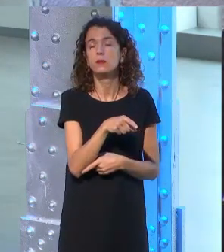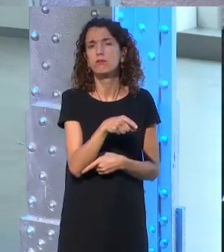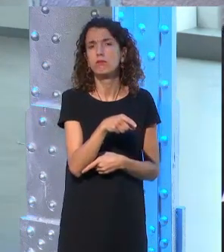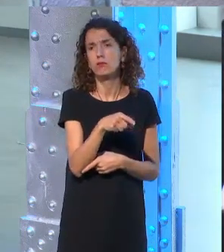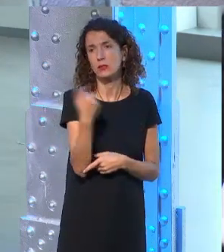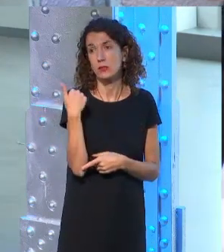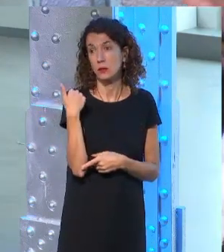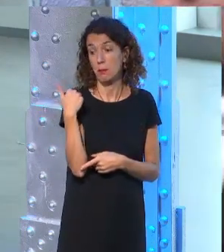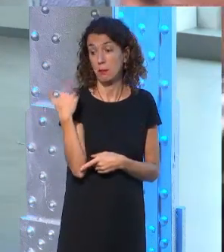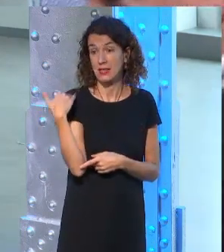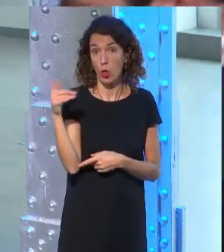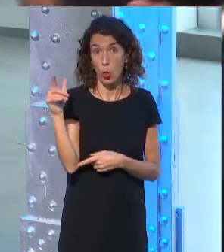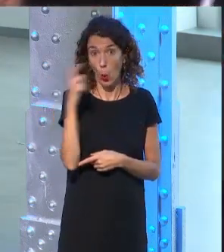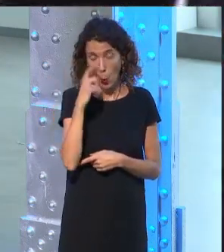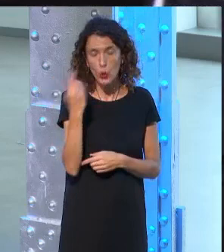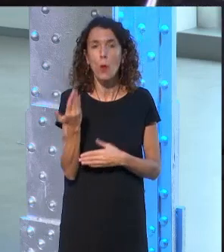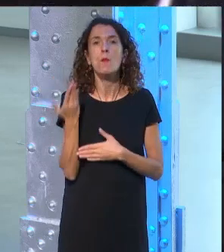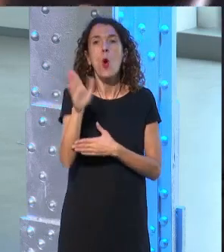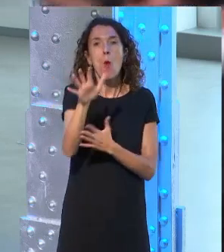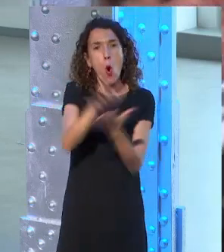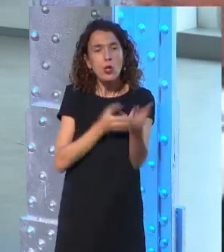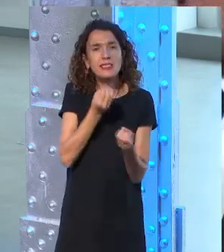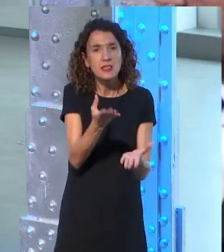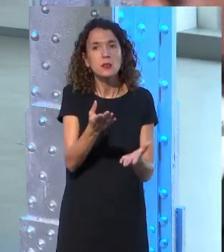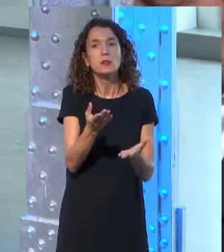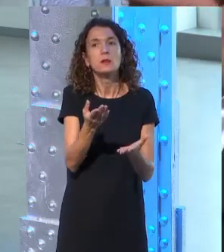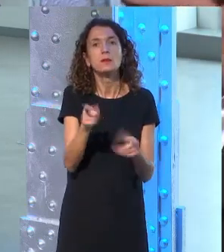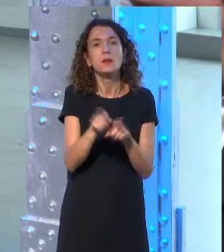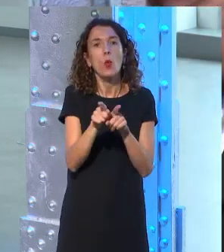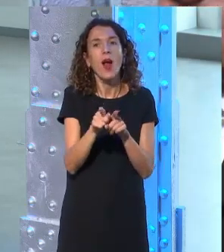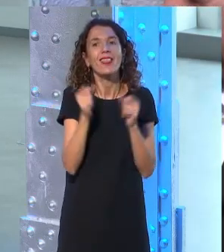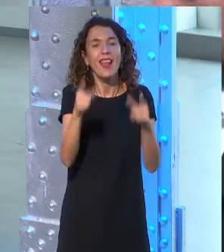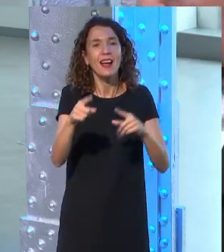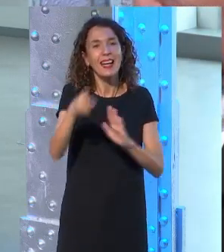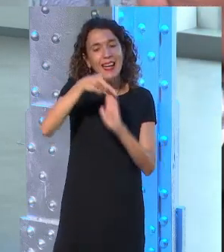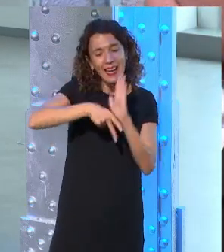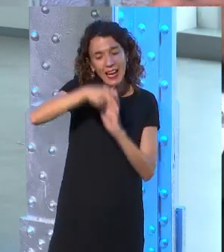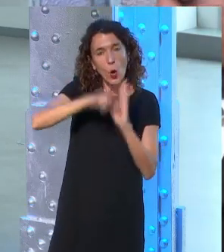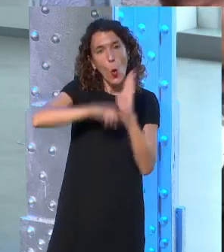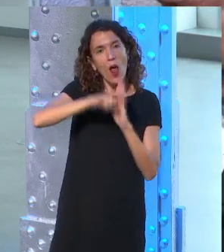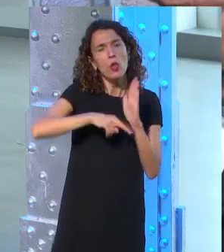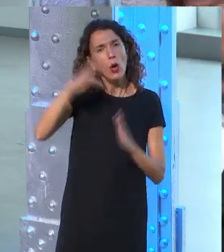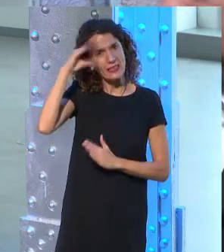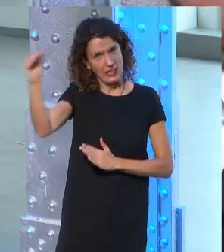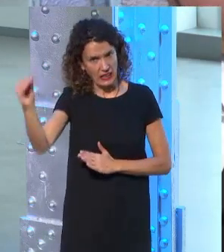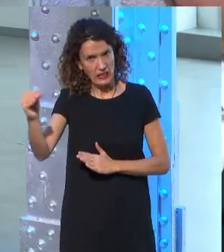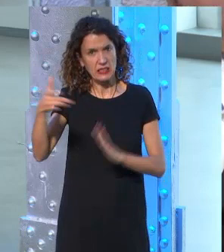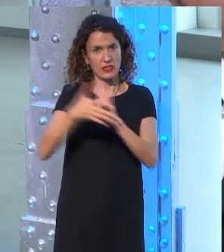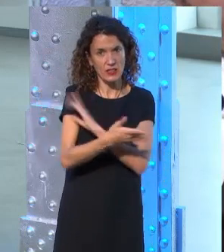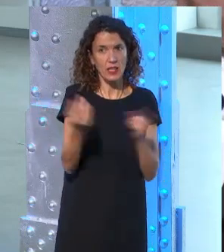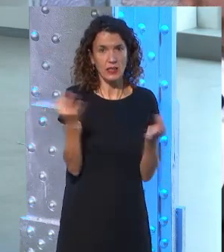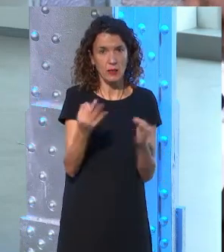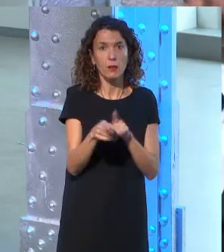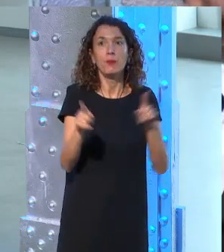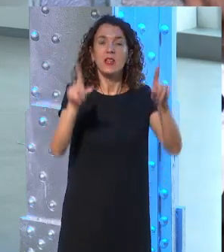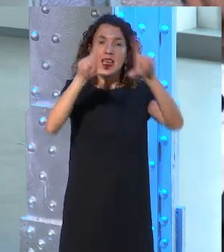publicada este julio, propone favorecer el desarrollo de una regulación inteligente que posicione a